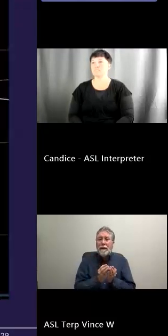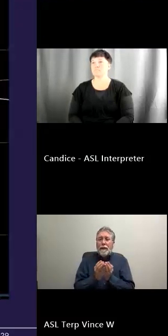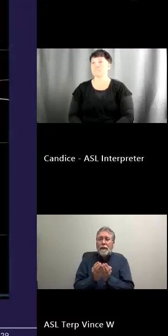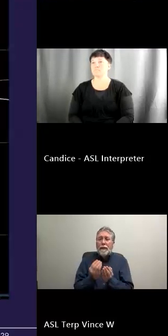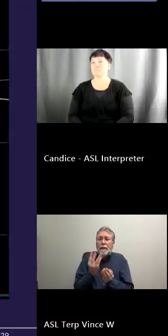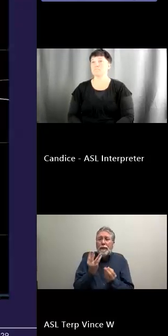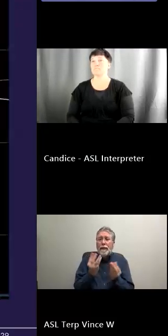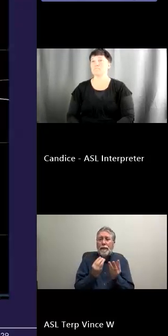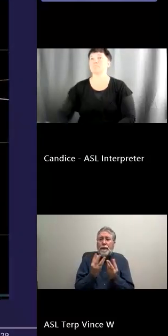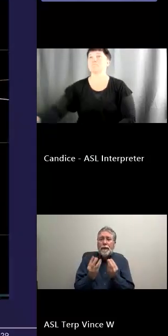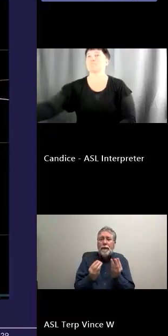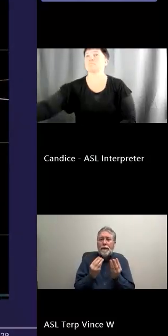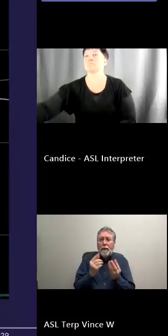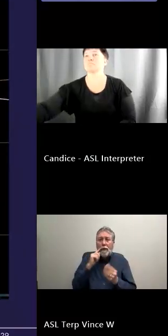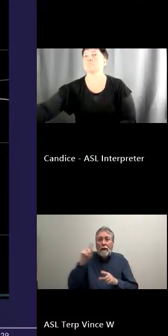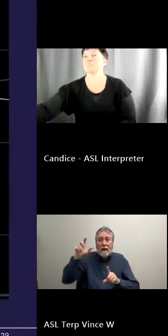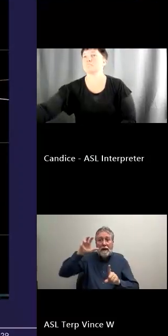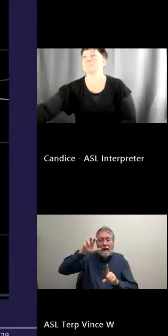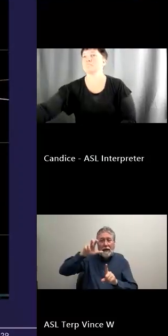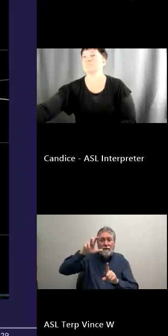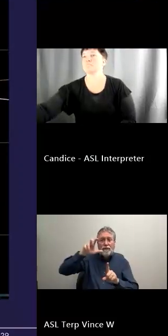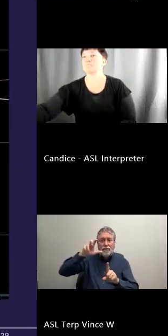luces.